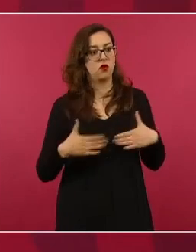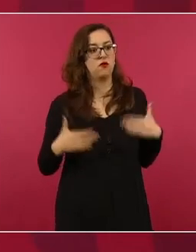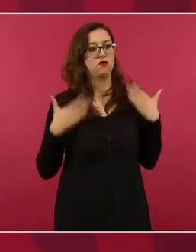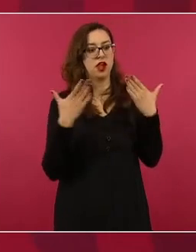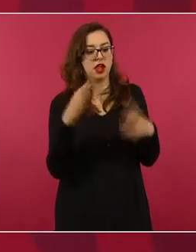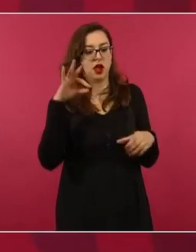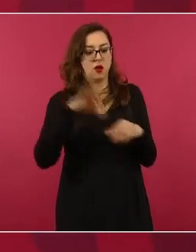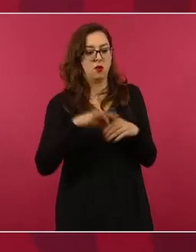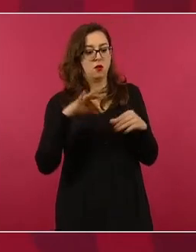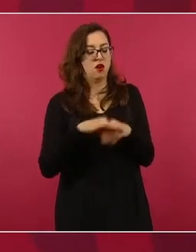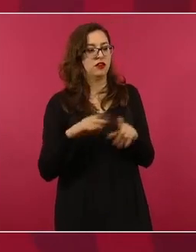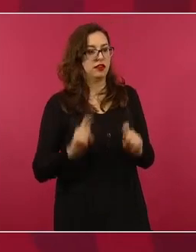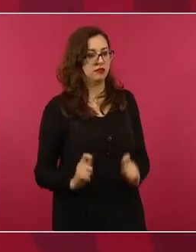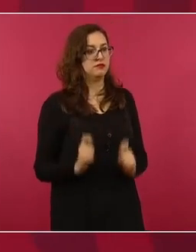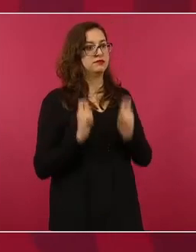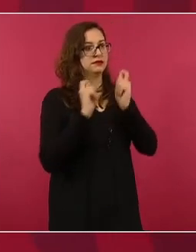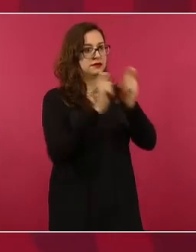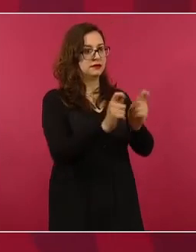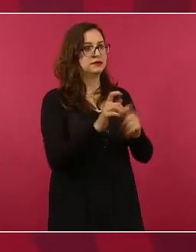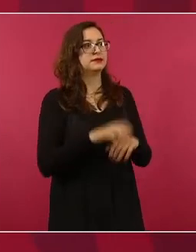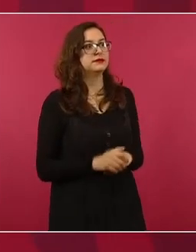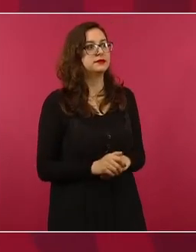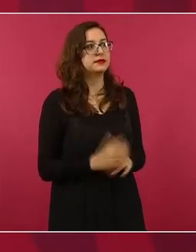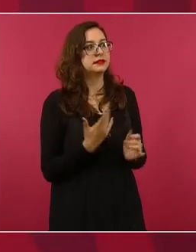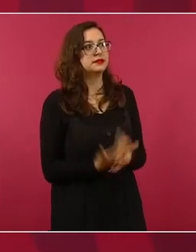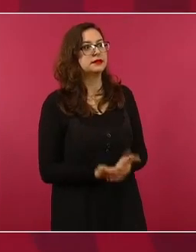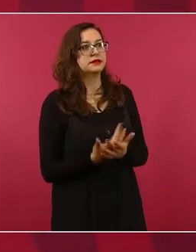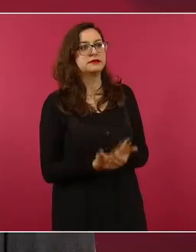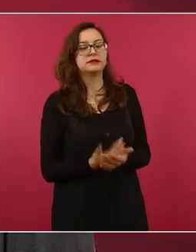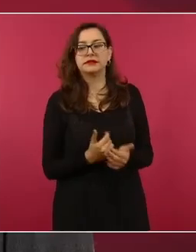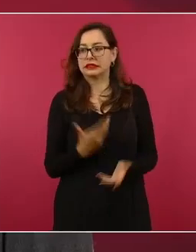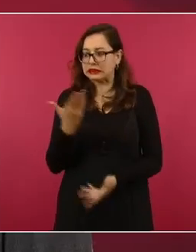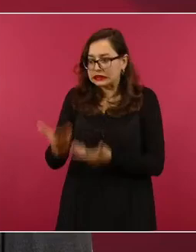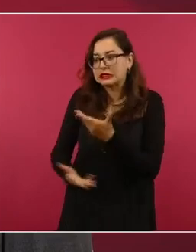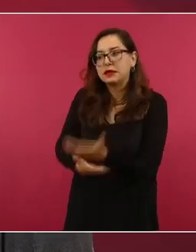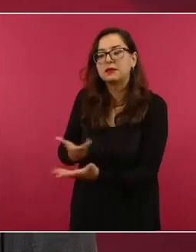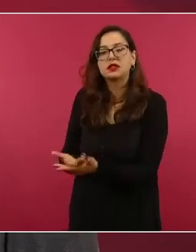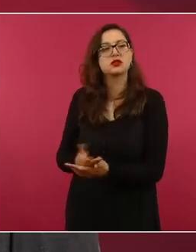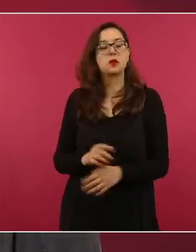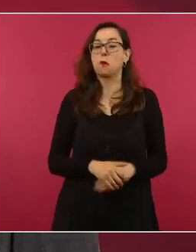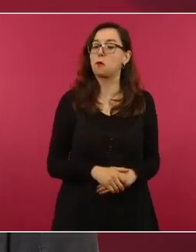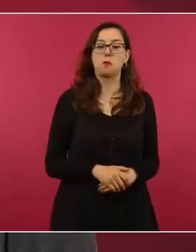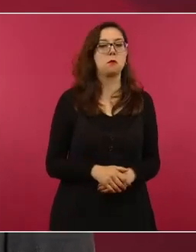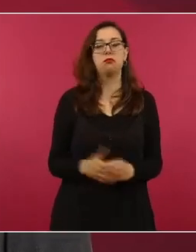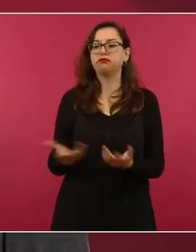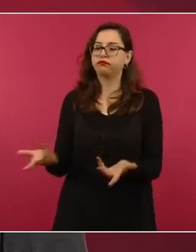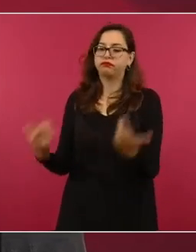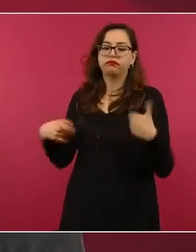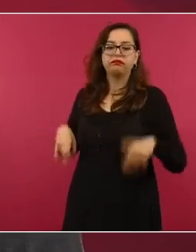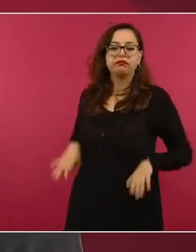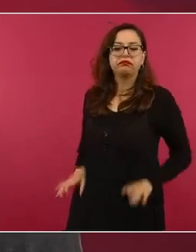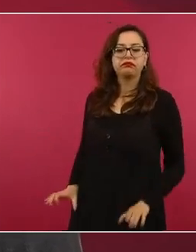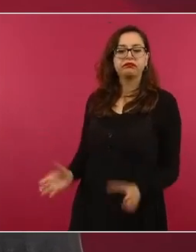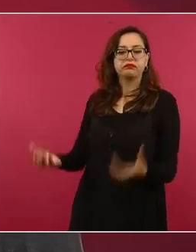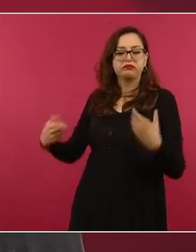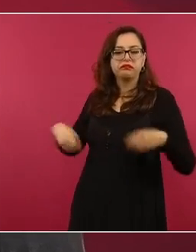y se sirve. y se dedica a robar.